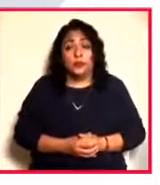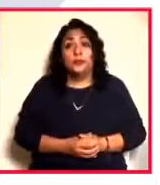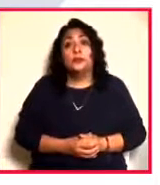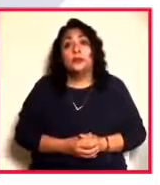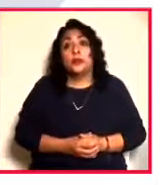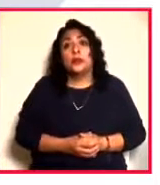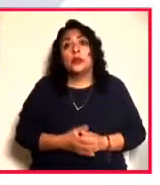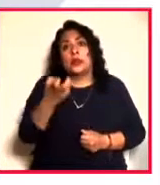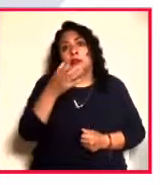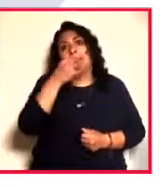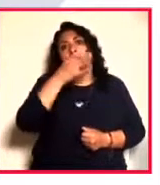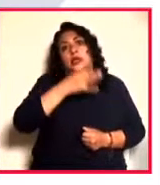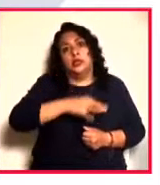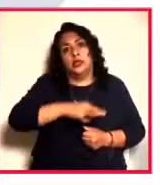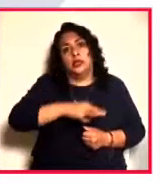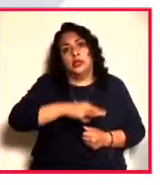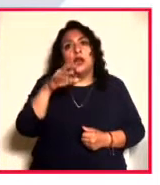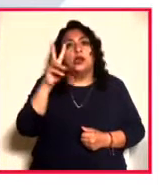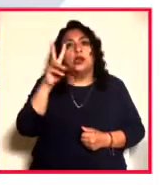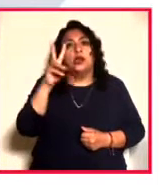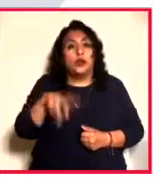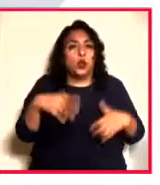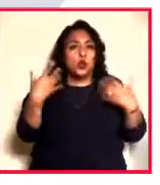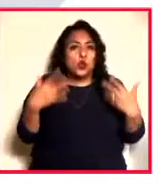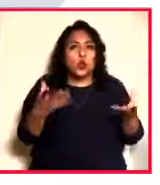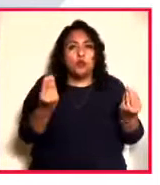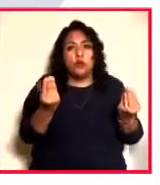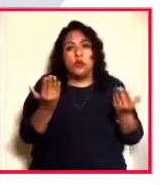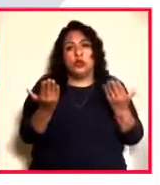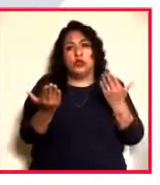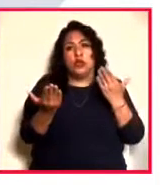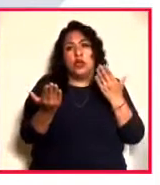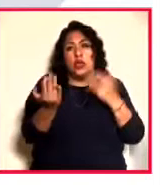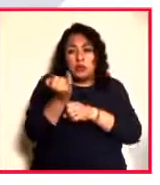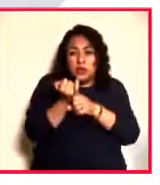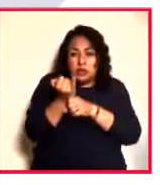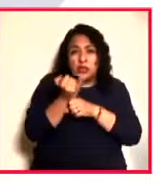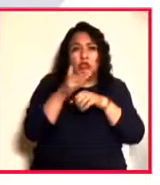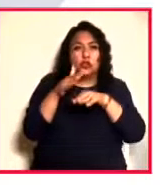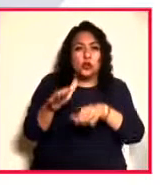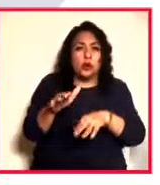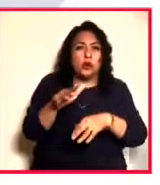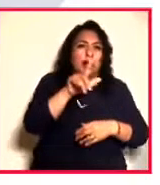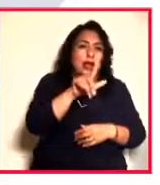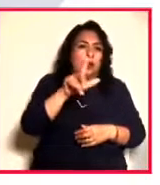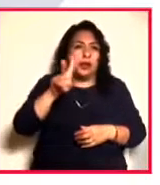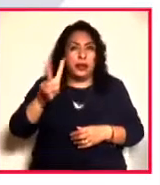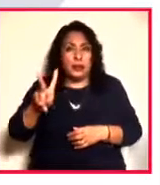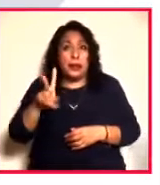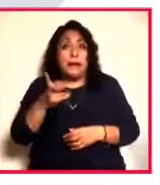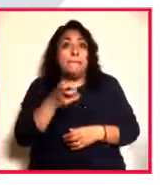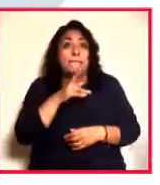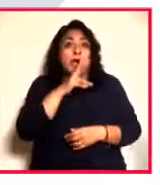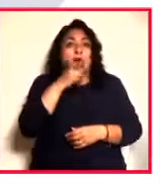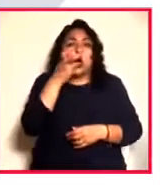de celebración, pues, esta gran cantidad de estudios e investigaciones sobre López Velarde. La mejor manera